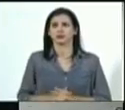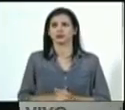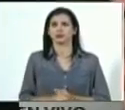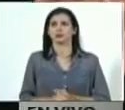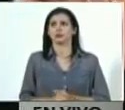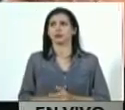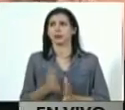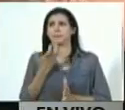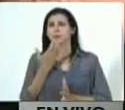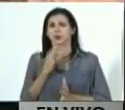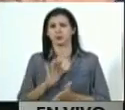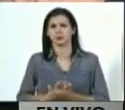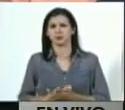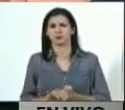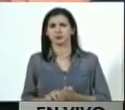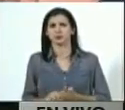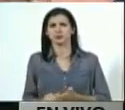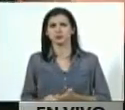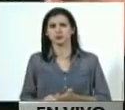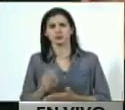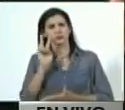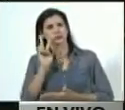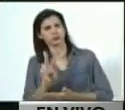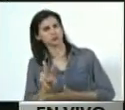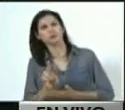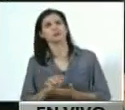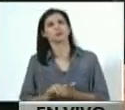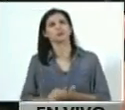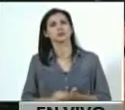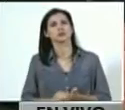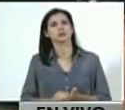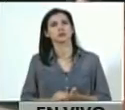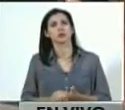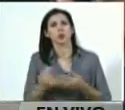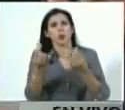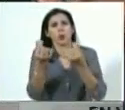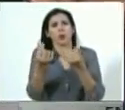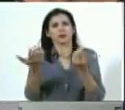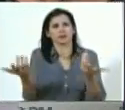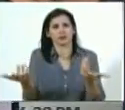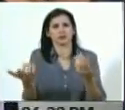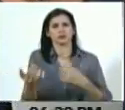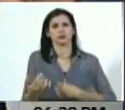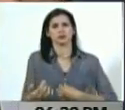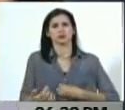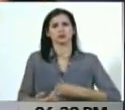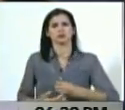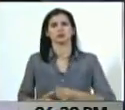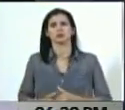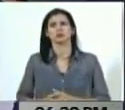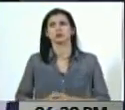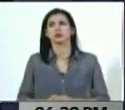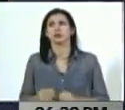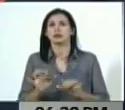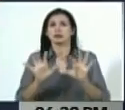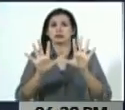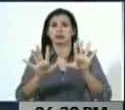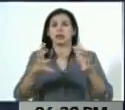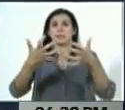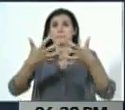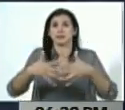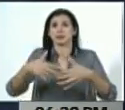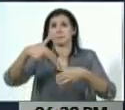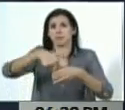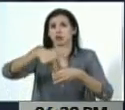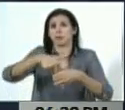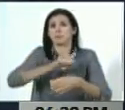Si uno ve el estado de las cuentas de las 10 empresas petroleras